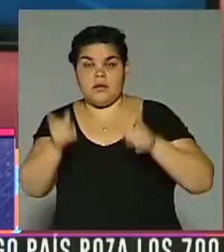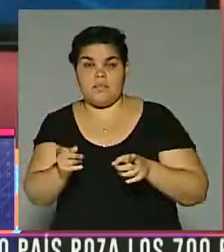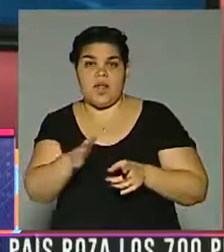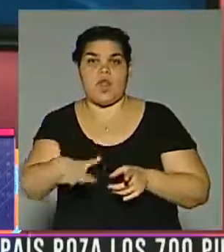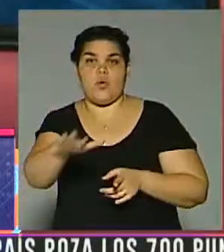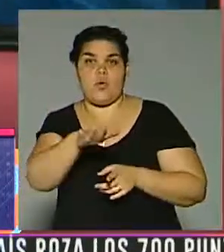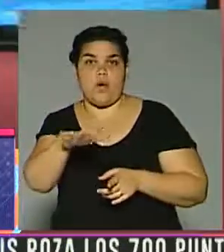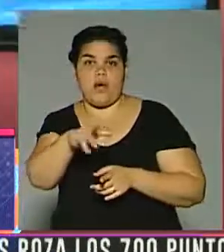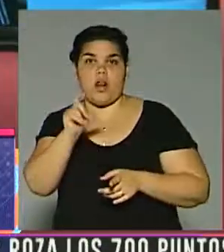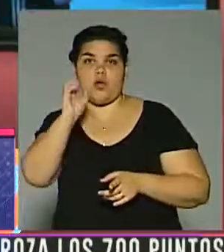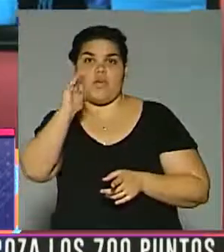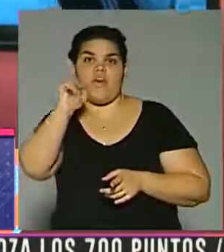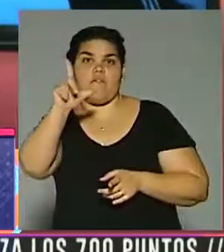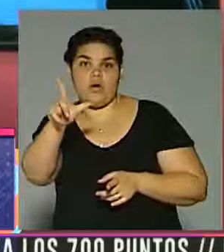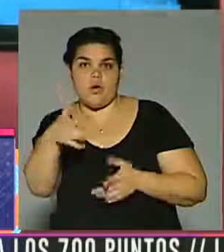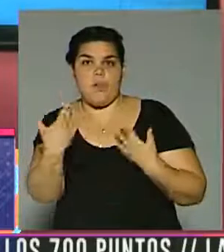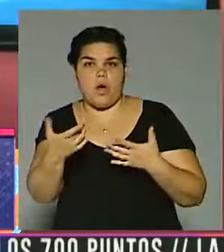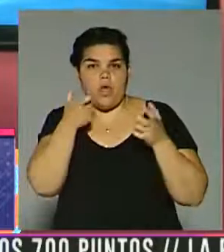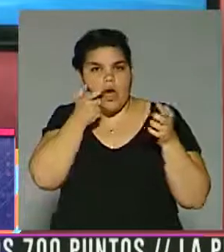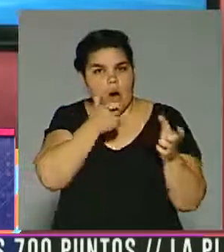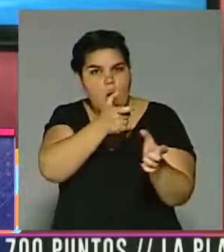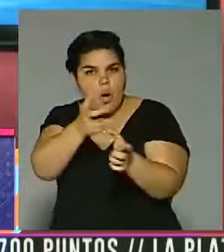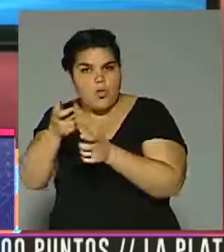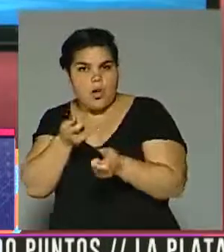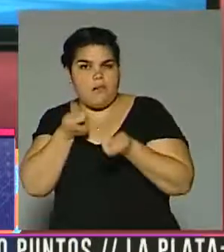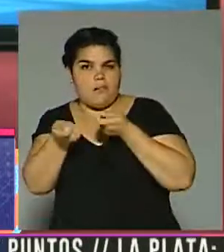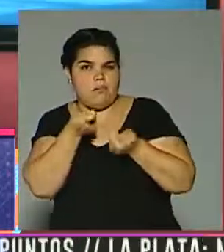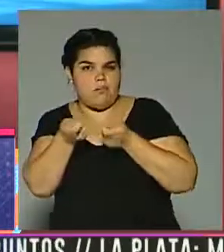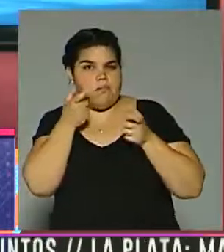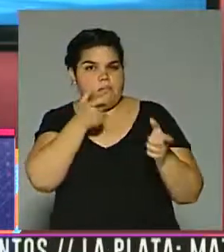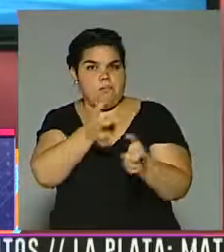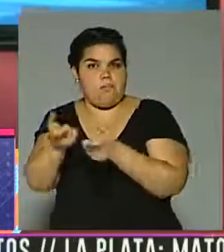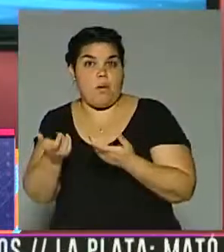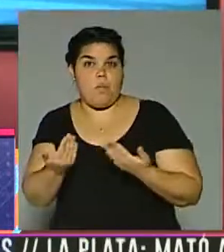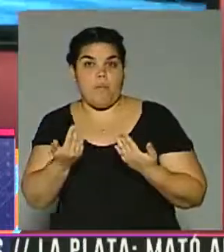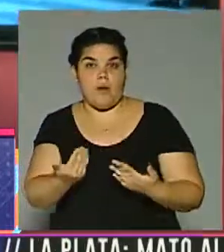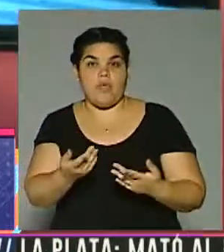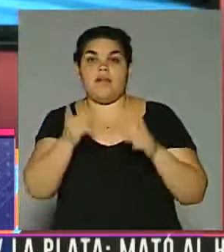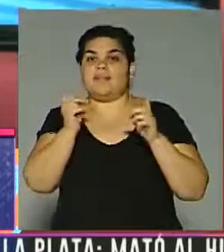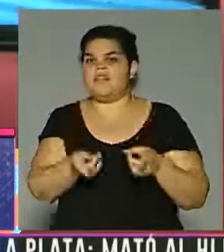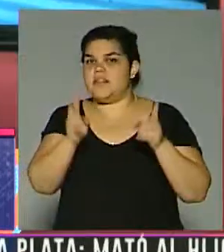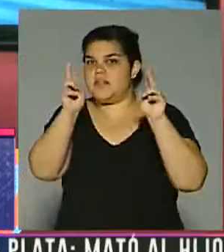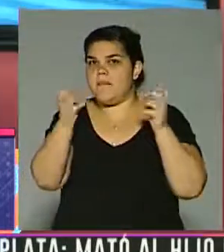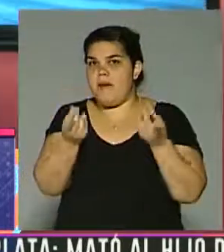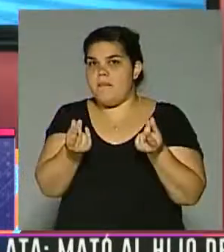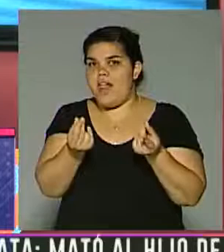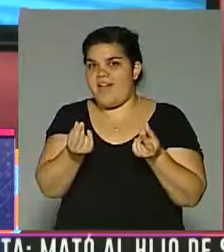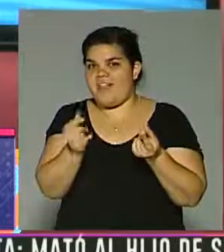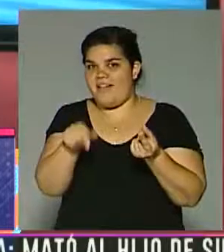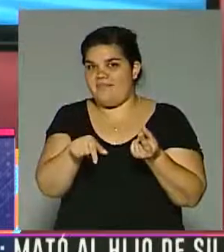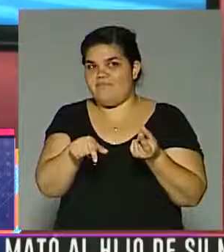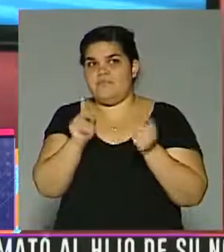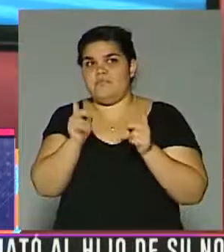y que controlen la situación justamente los dirigentes de este ente. Pero el tema también es el tema del dinero, lo que decíamos